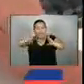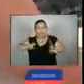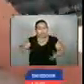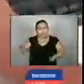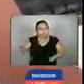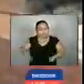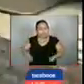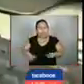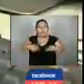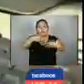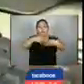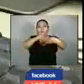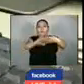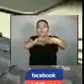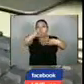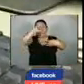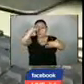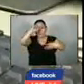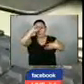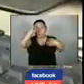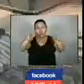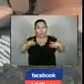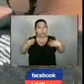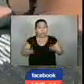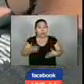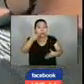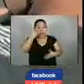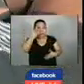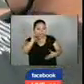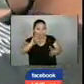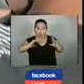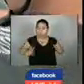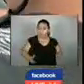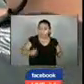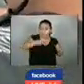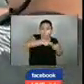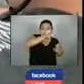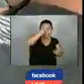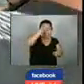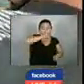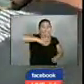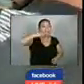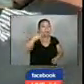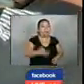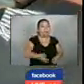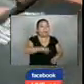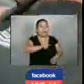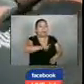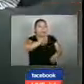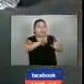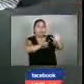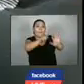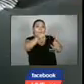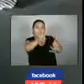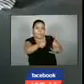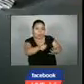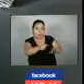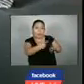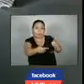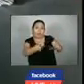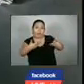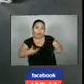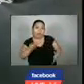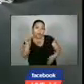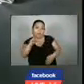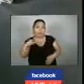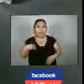y el Código de Trabajo. Actualmente, los empleados estatales deben haber cumplido al menos 1 semestre de trabajo para tener una incapacidad